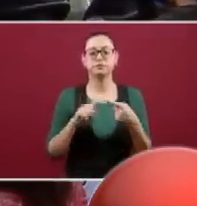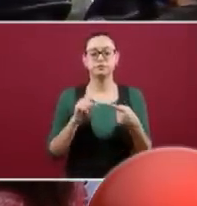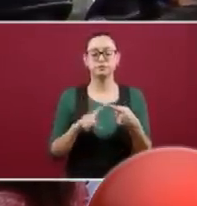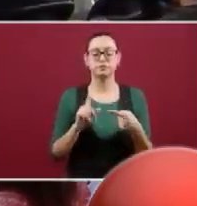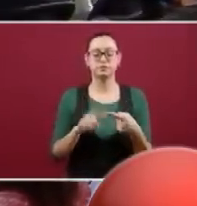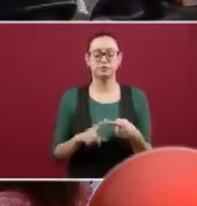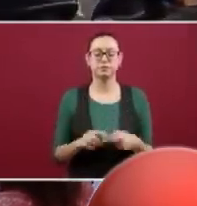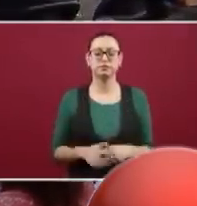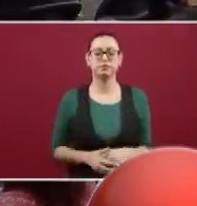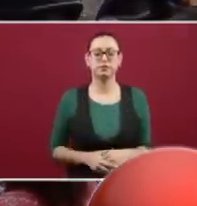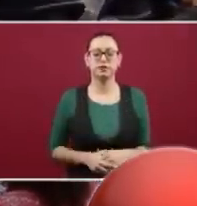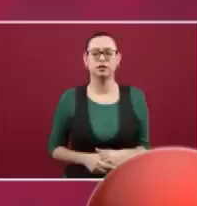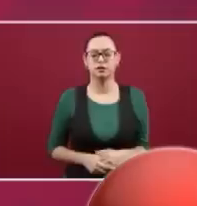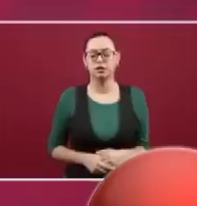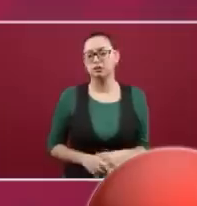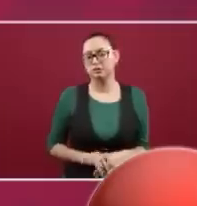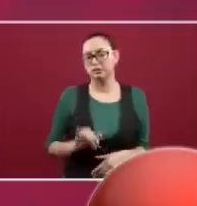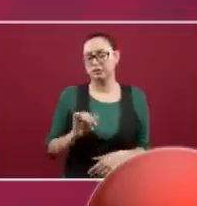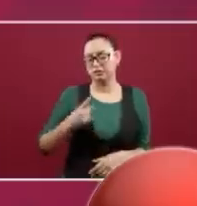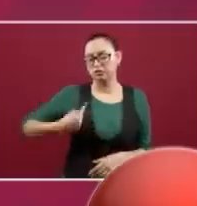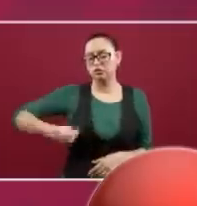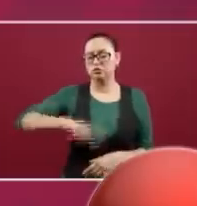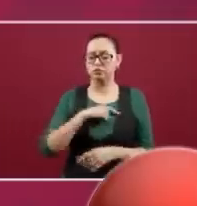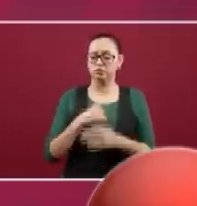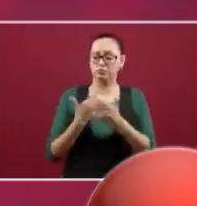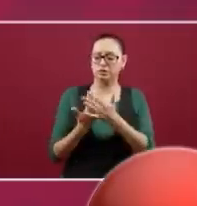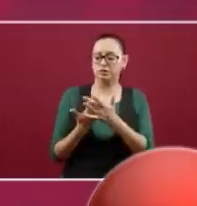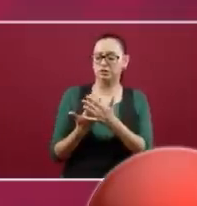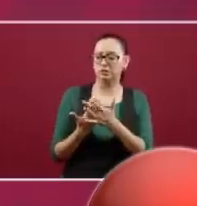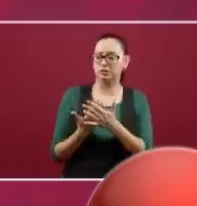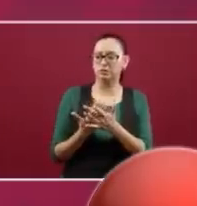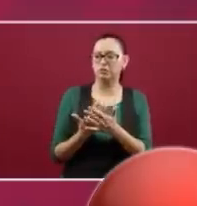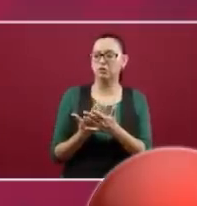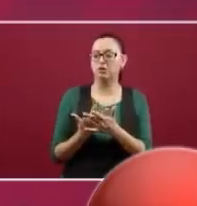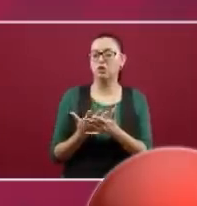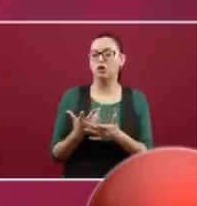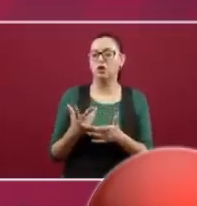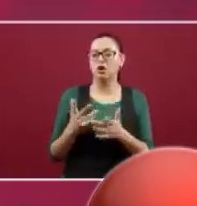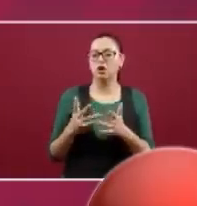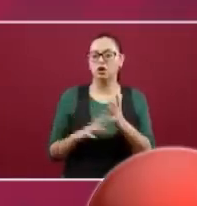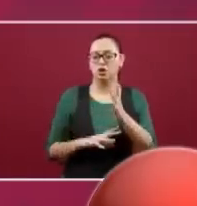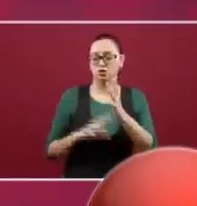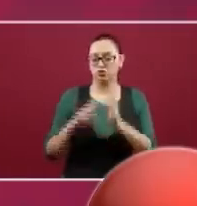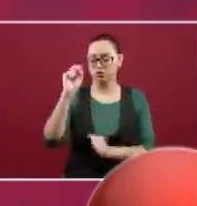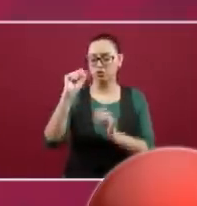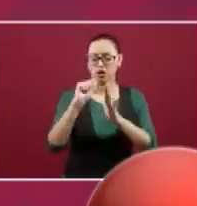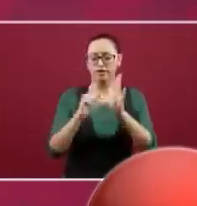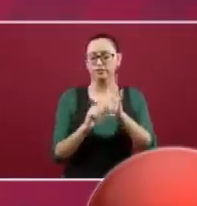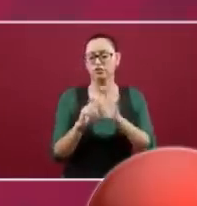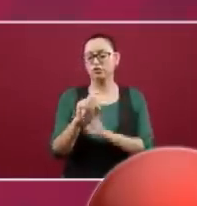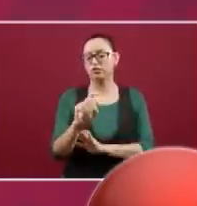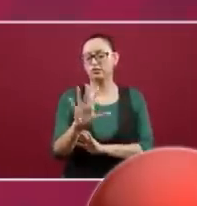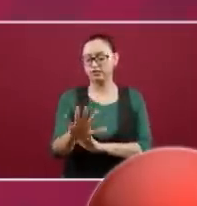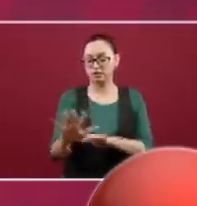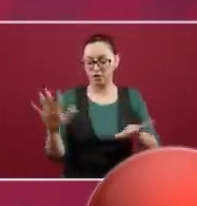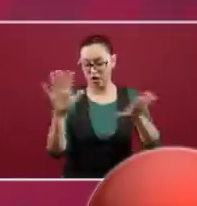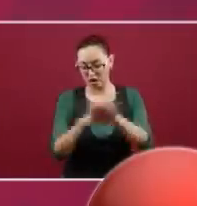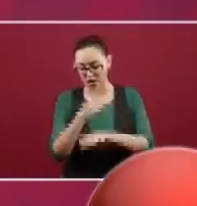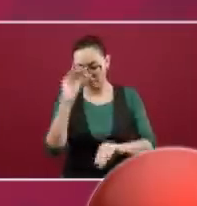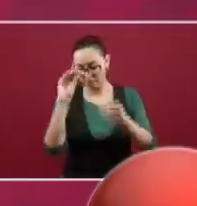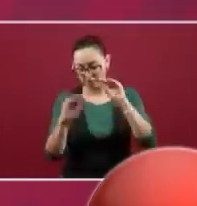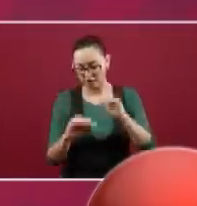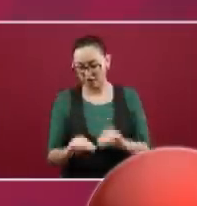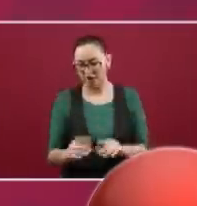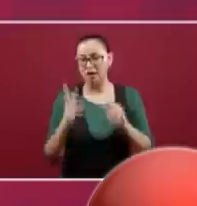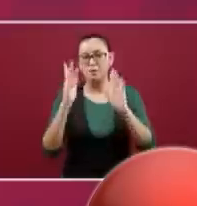Estamos esperando, en efecto, la reforma al artículo 35 de la Constitución para